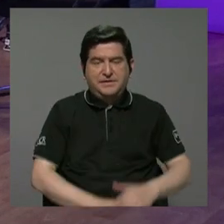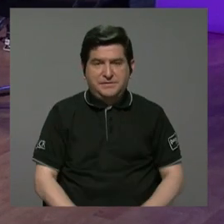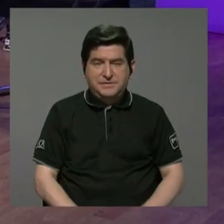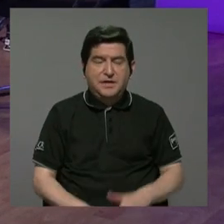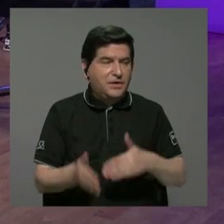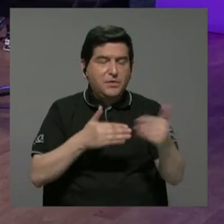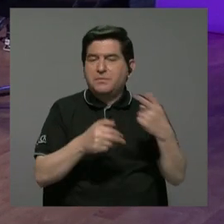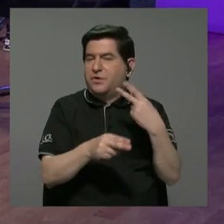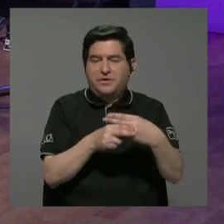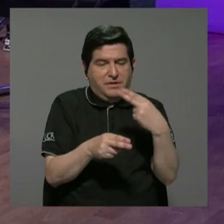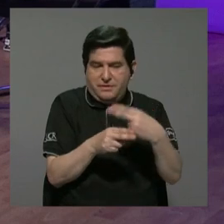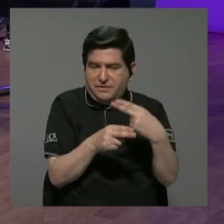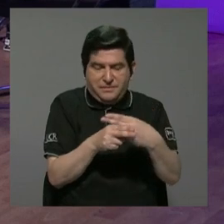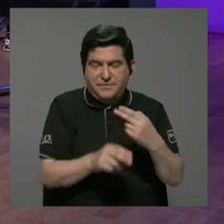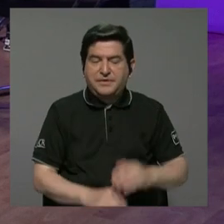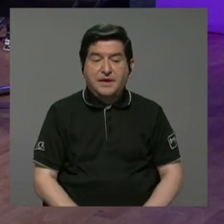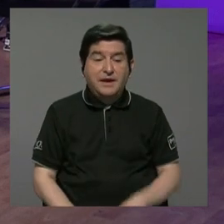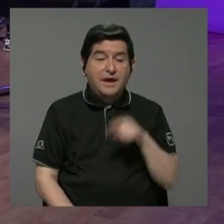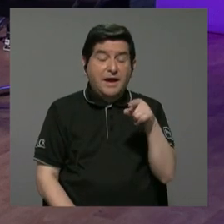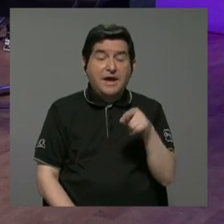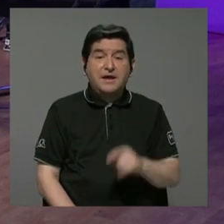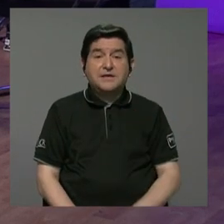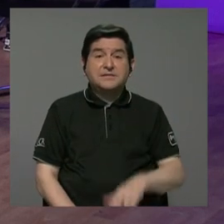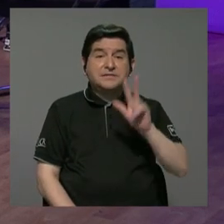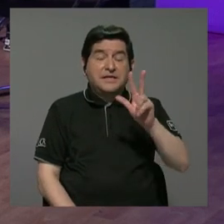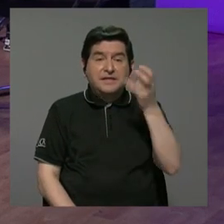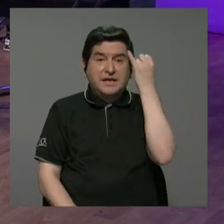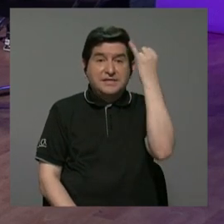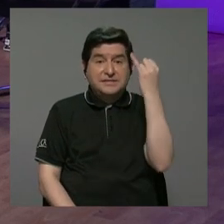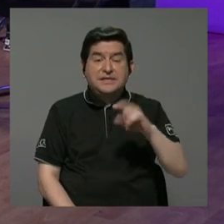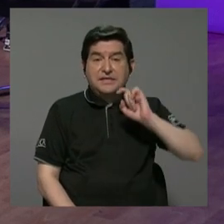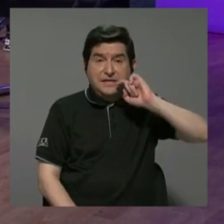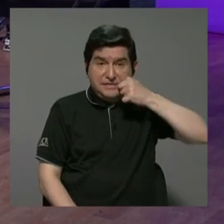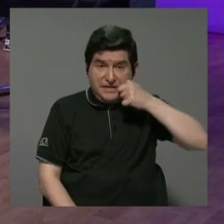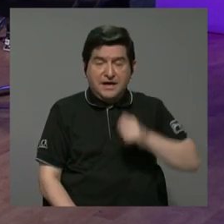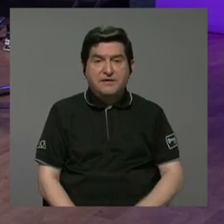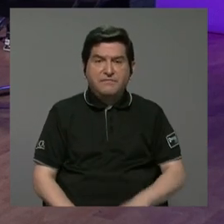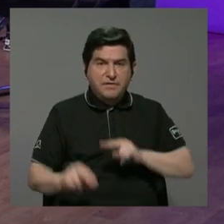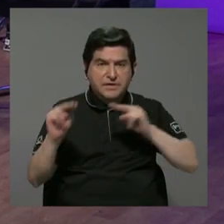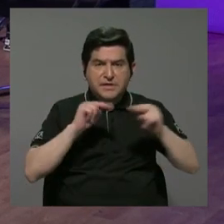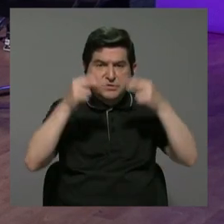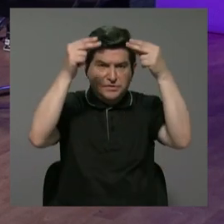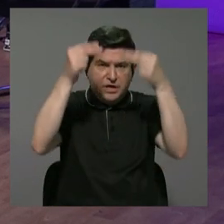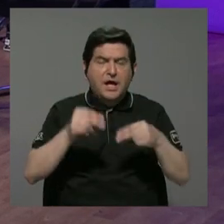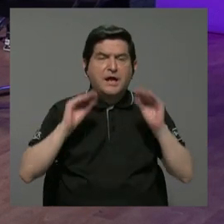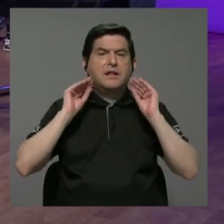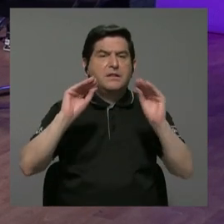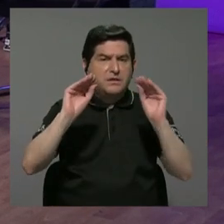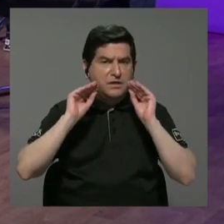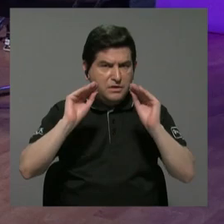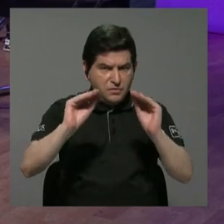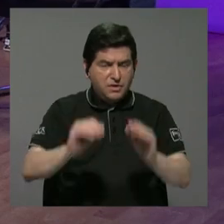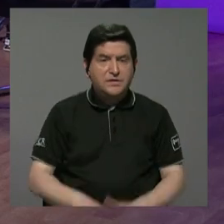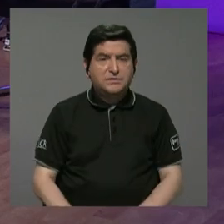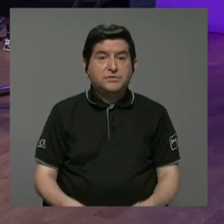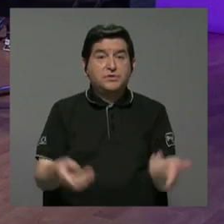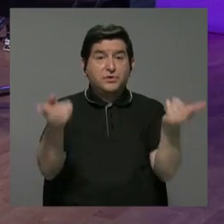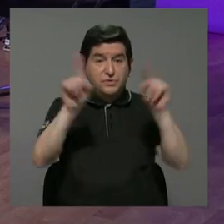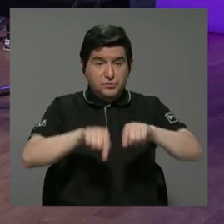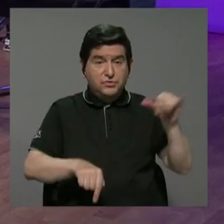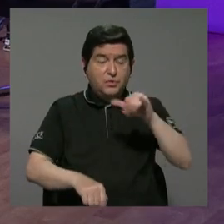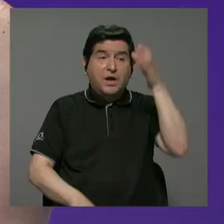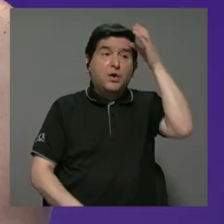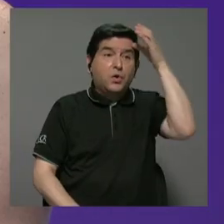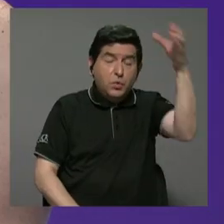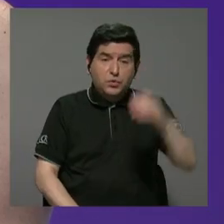quieran decirle. Esas son tres tendencias muy claves, y las negociaciones por los presupuestos de educación, como nos pasó también con